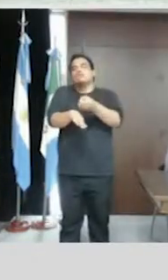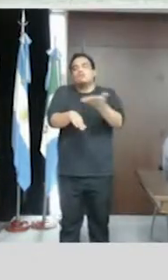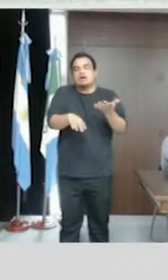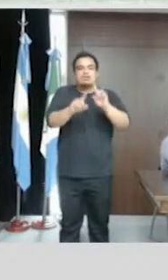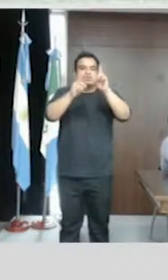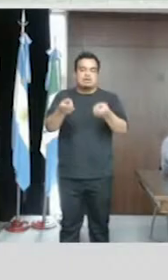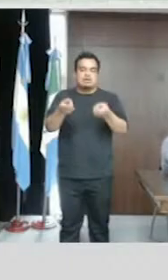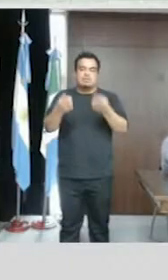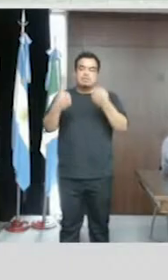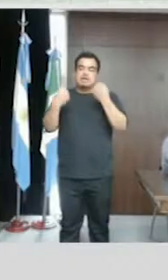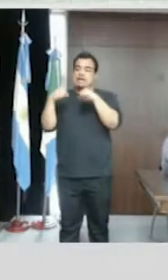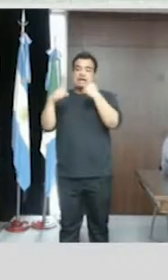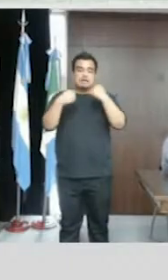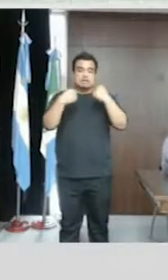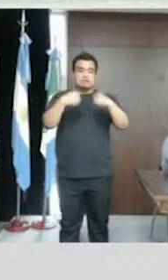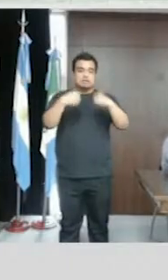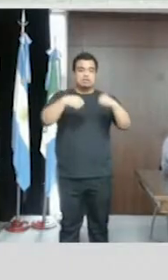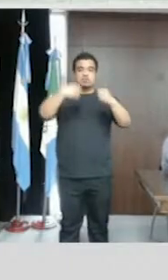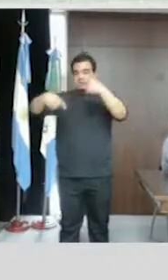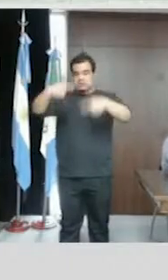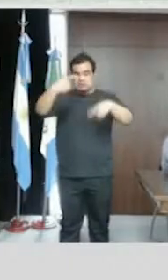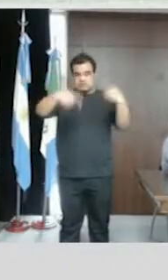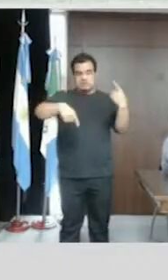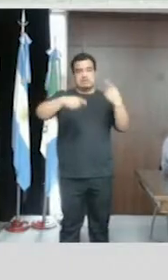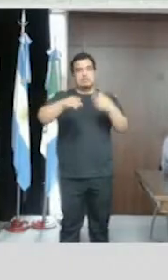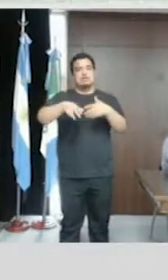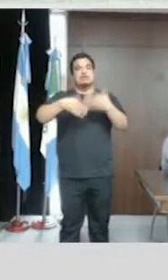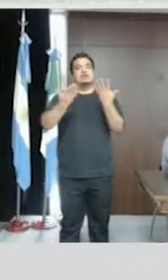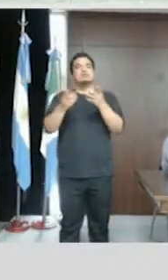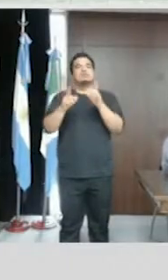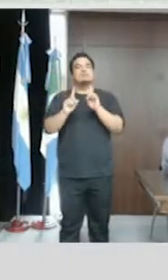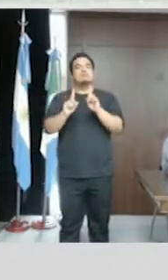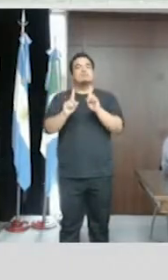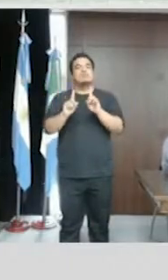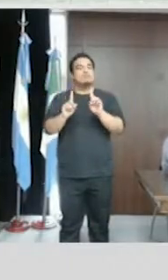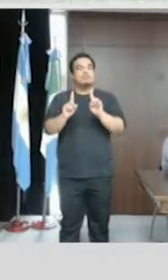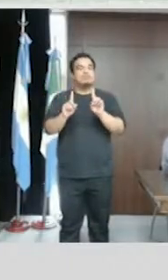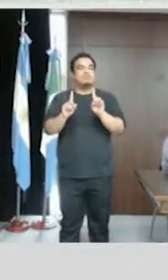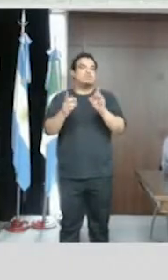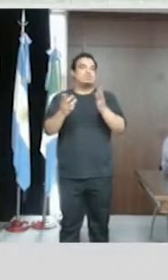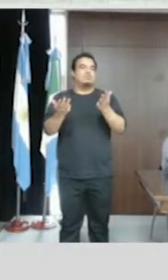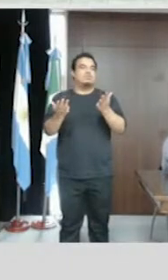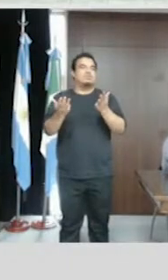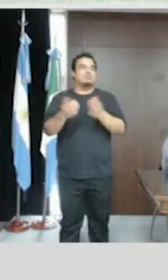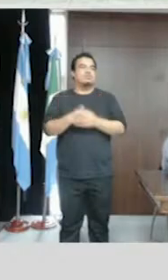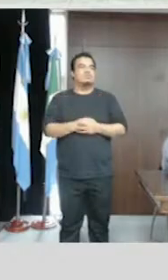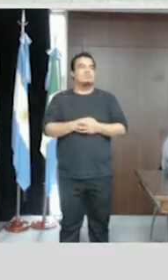multicomponentes, digamos, ir cambiando, moderando para trabajar mayor captación de trabajo